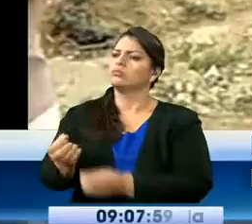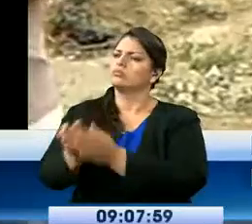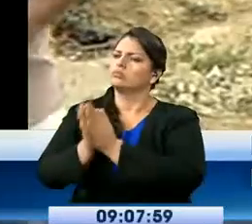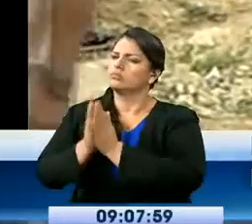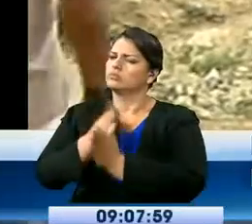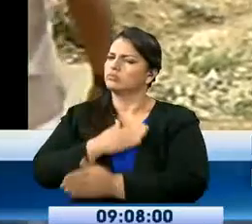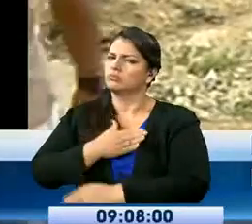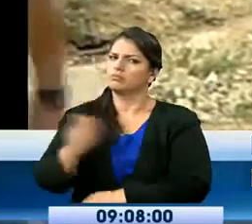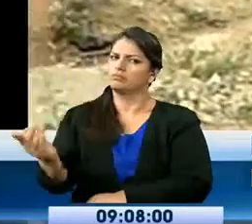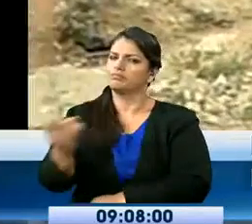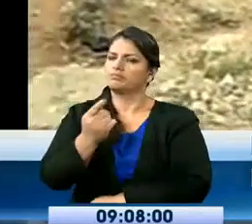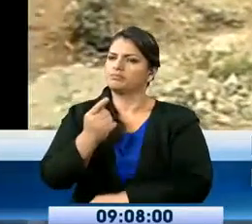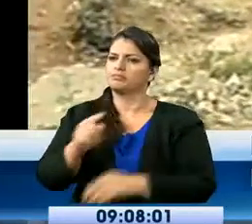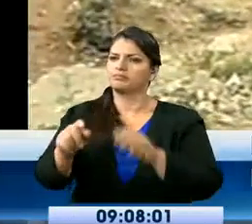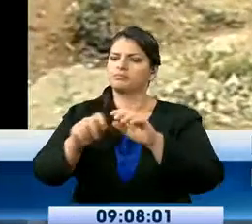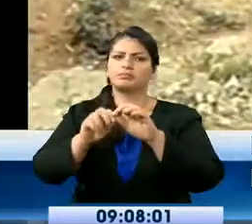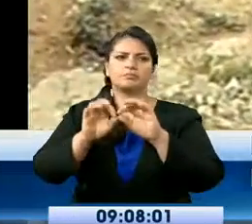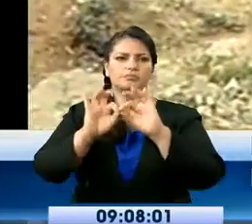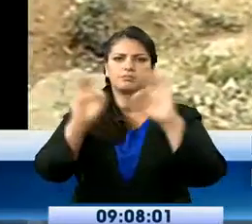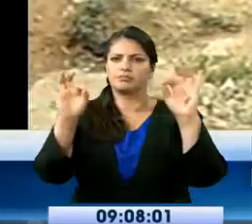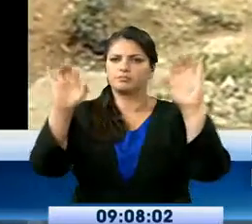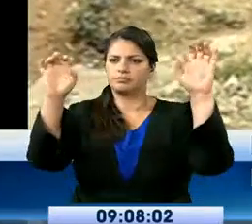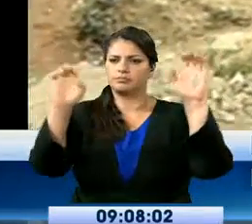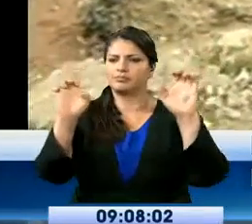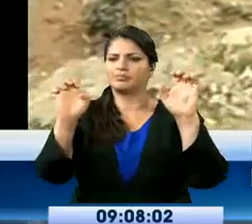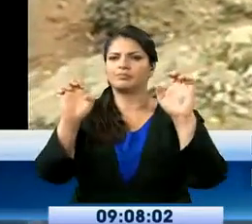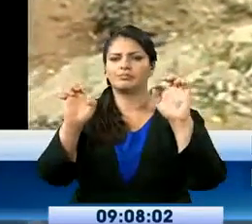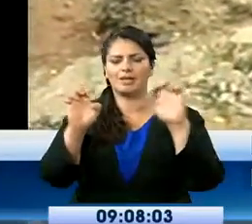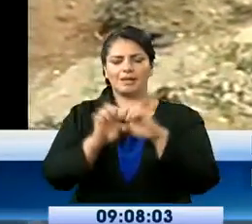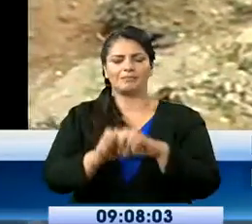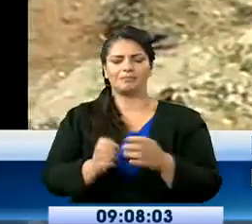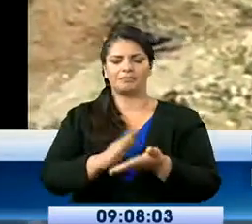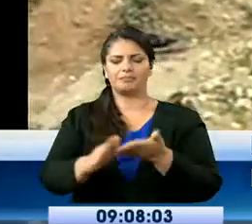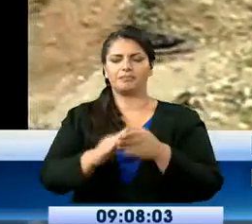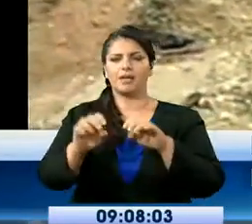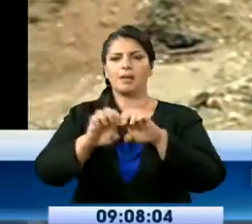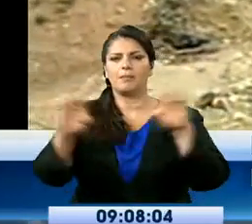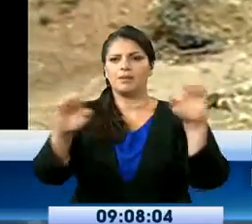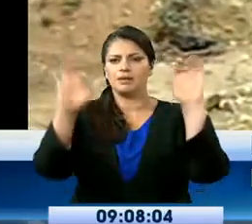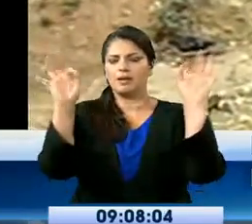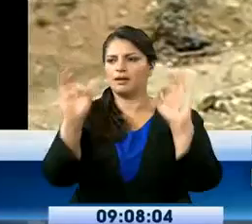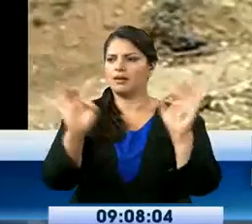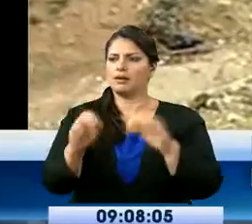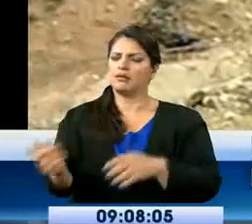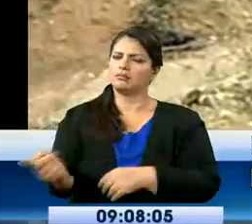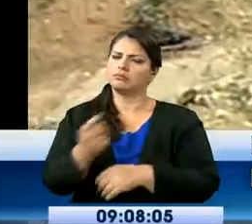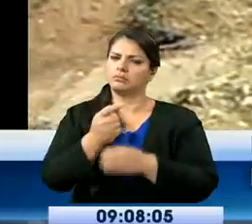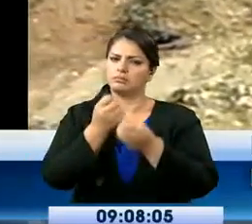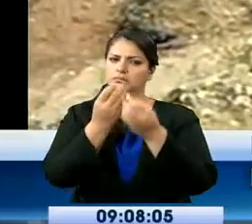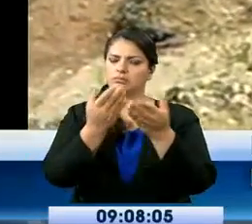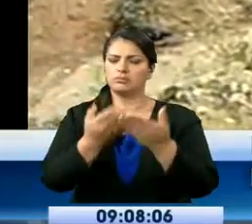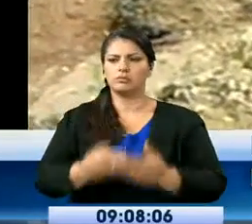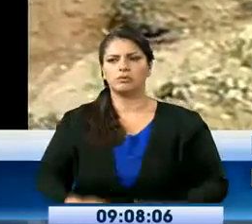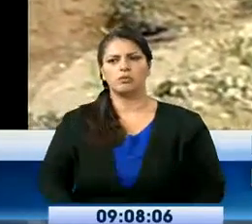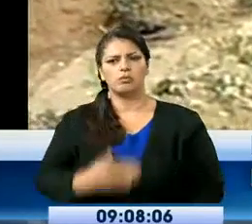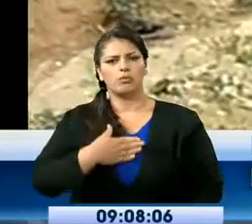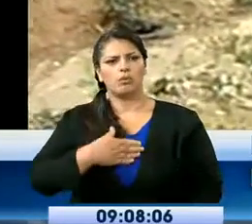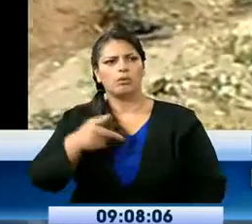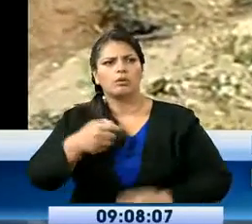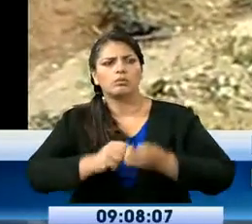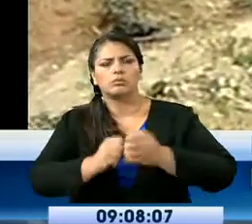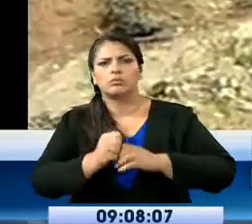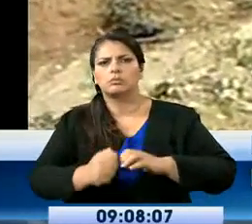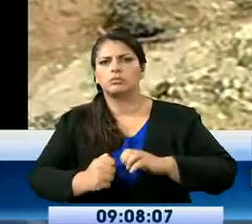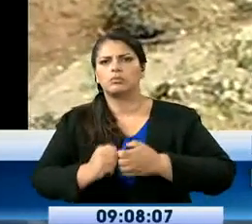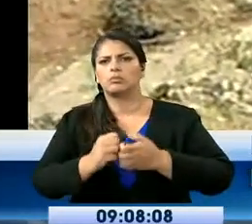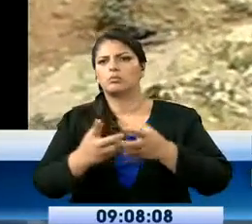que... No es posible de que aquí las personas, en vez de pagar en algunas casas tarifa de la dignidad, creo yo, porque me cuentan incluso, a